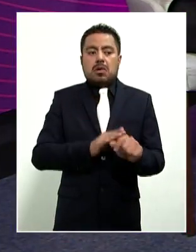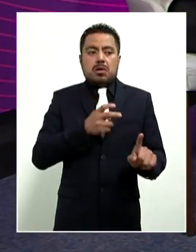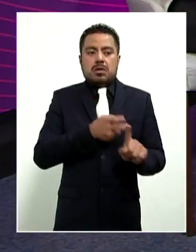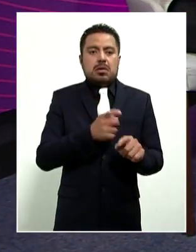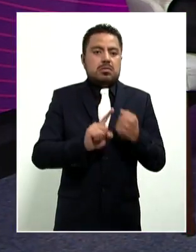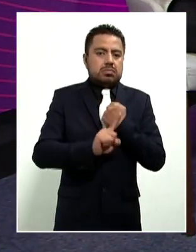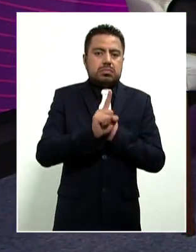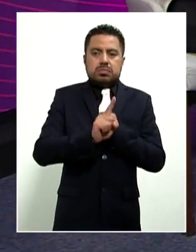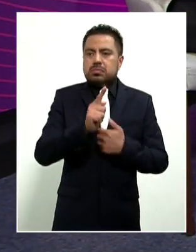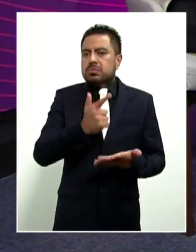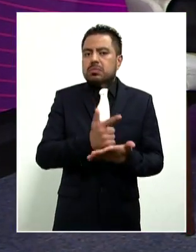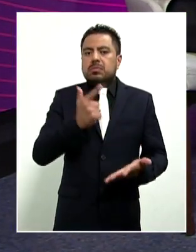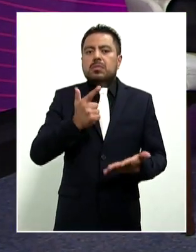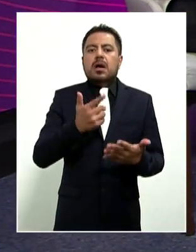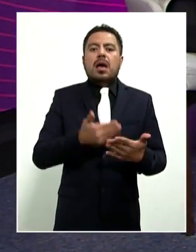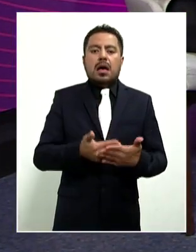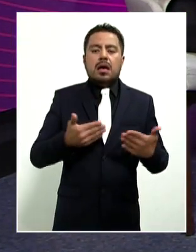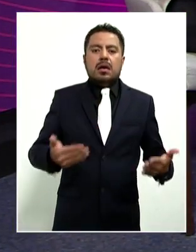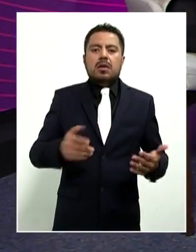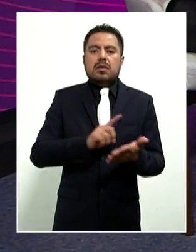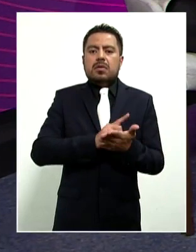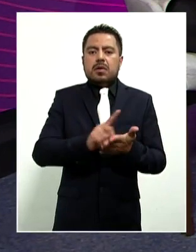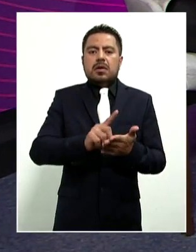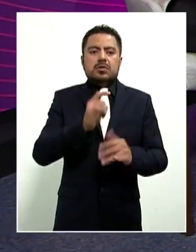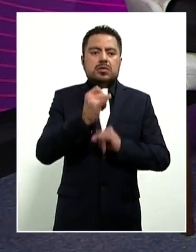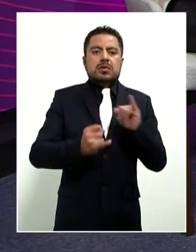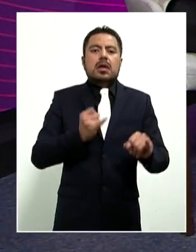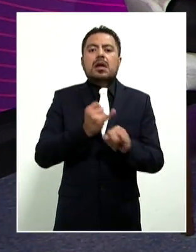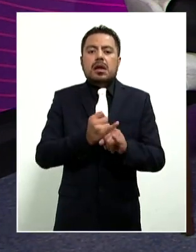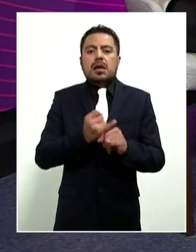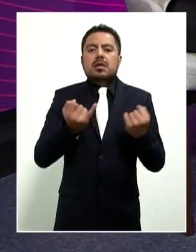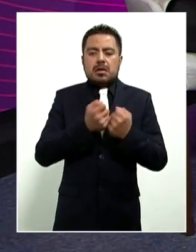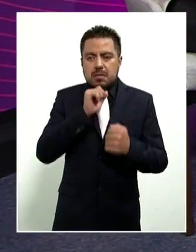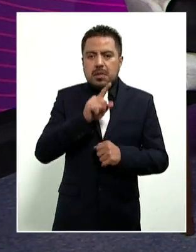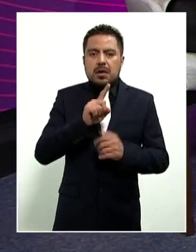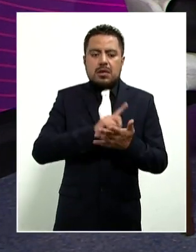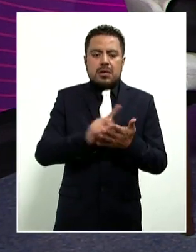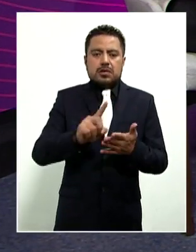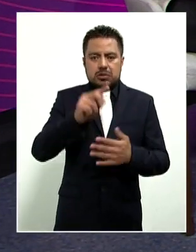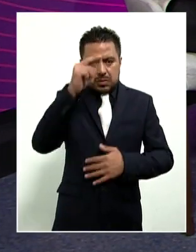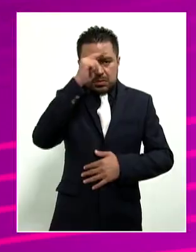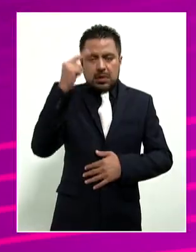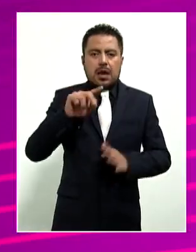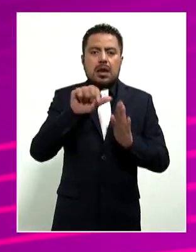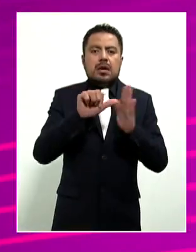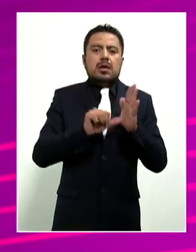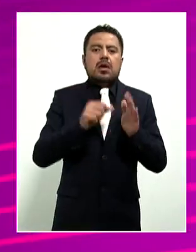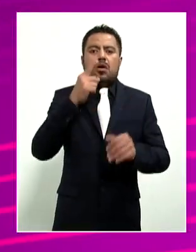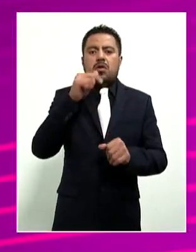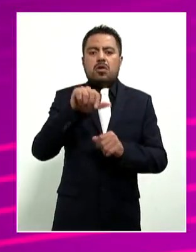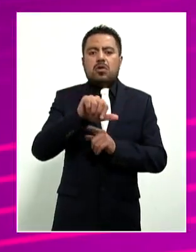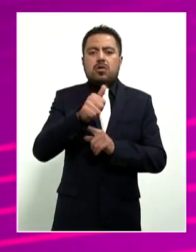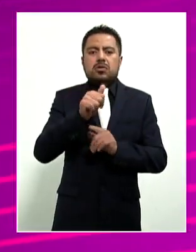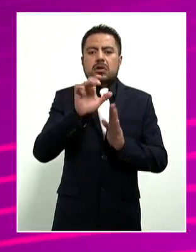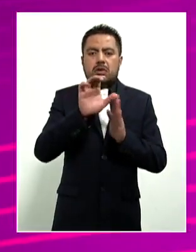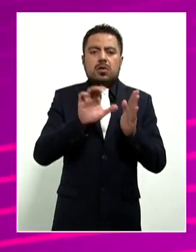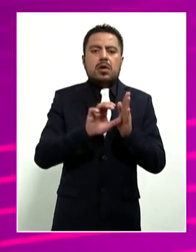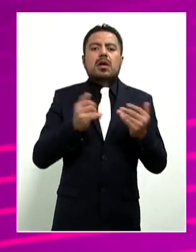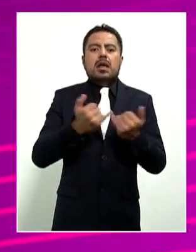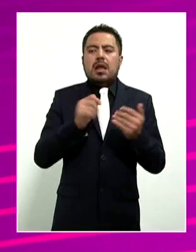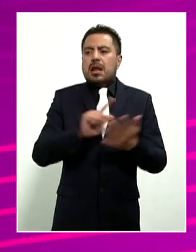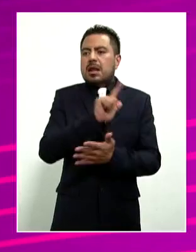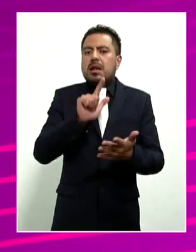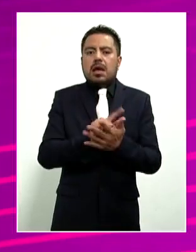riesgos. Entonces, en el derecho internacional y también en el derecho mexicano, el artículo 11 constitucional y la ley de